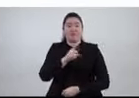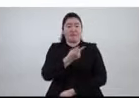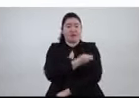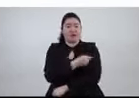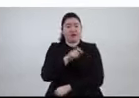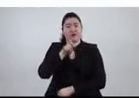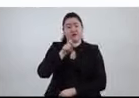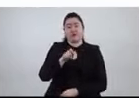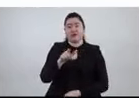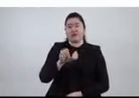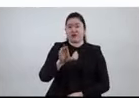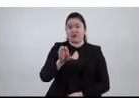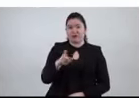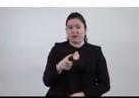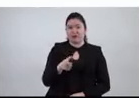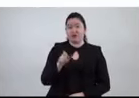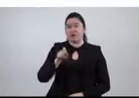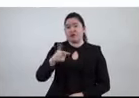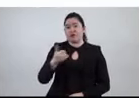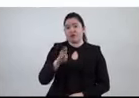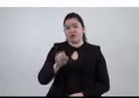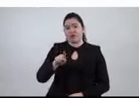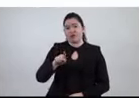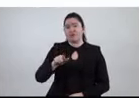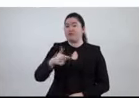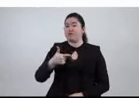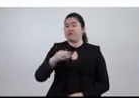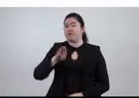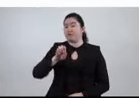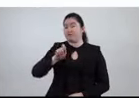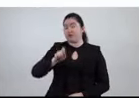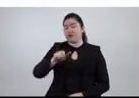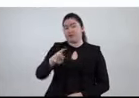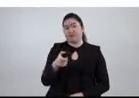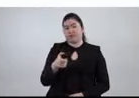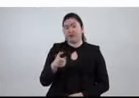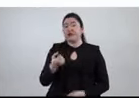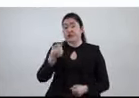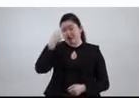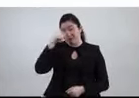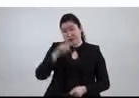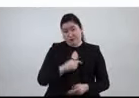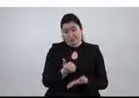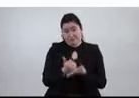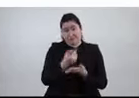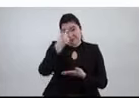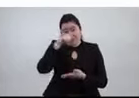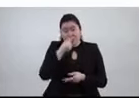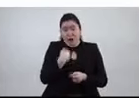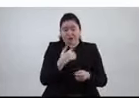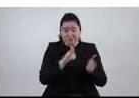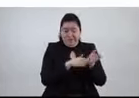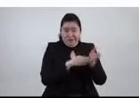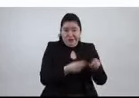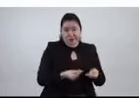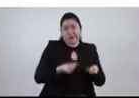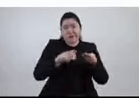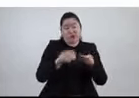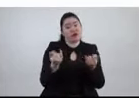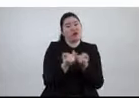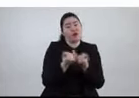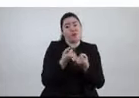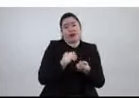vacunacion.cdmx.gob.mx y les pedimos que, en caso de ser posible, nos ayuden llevando estos documentos. También, en caso de que por alguna razón hayan llegado